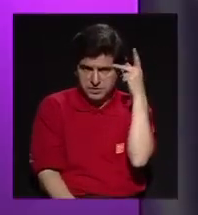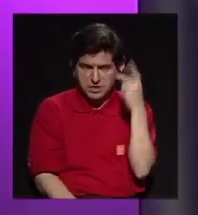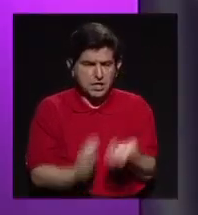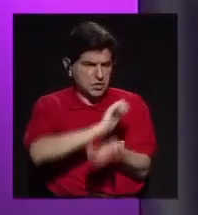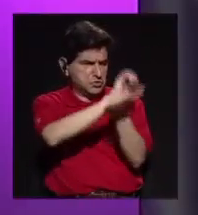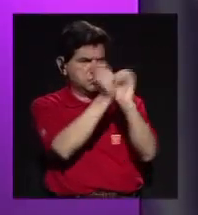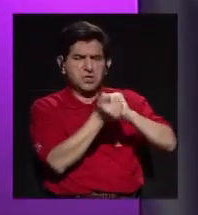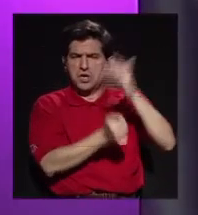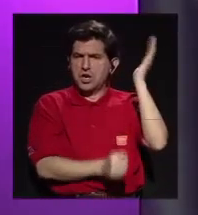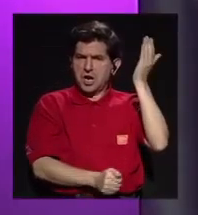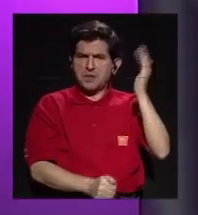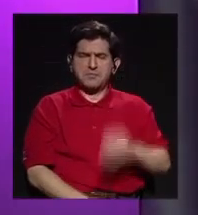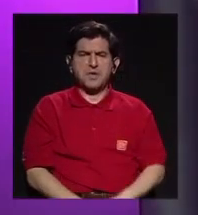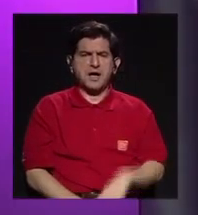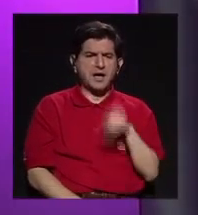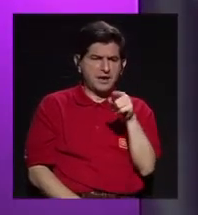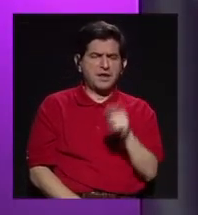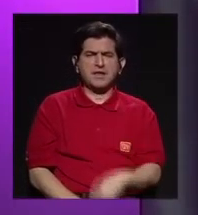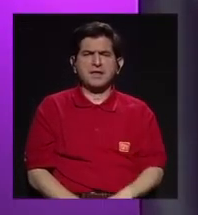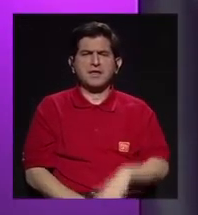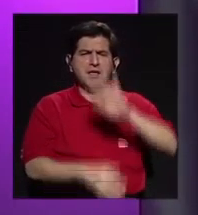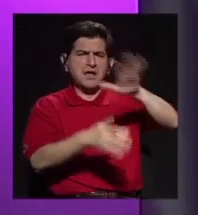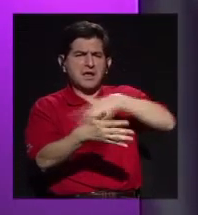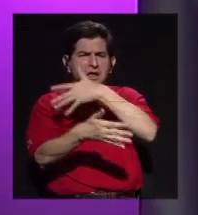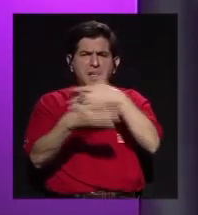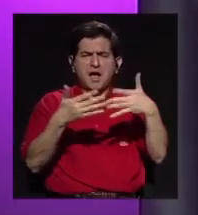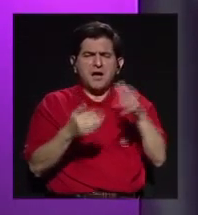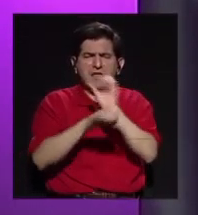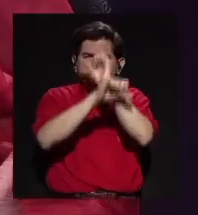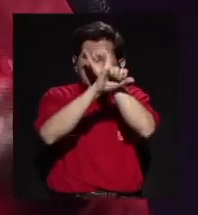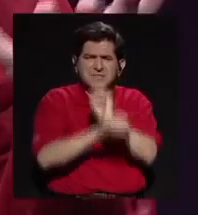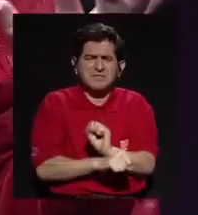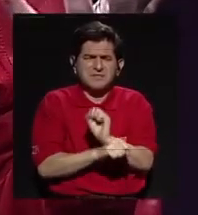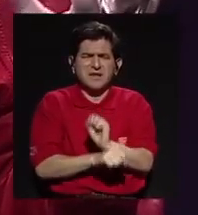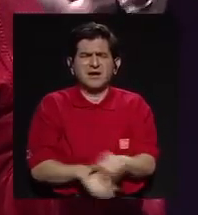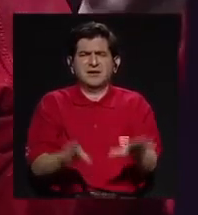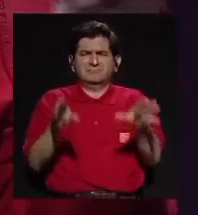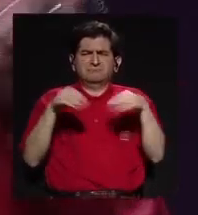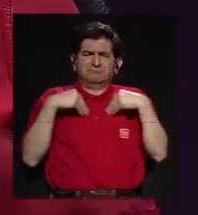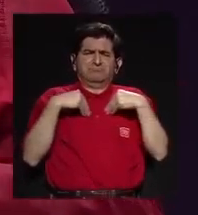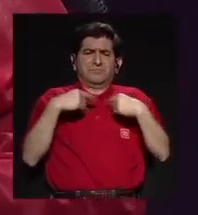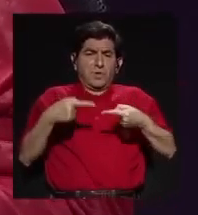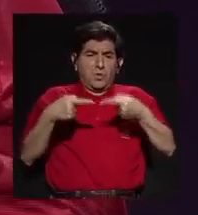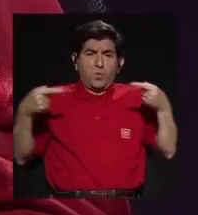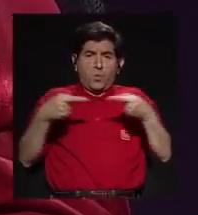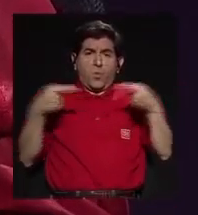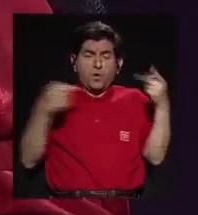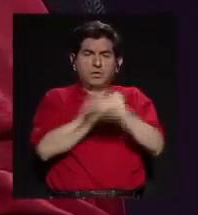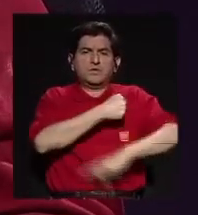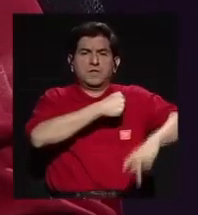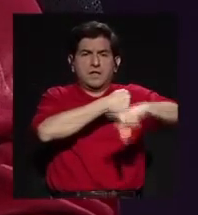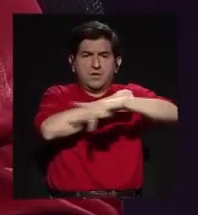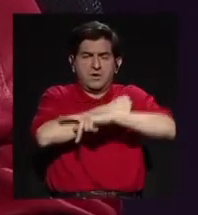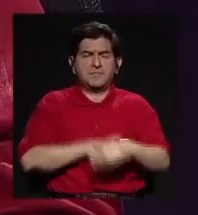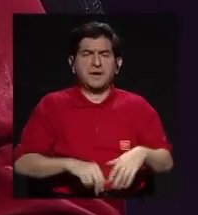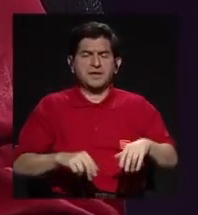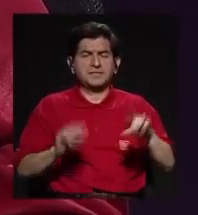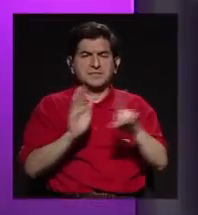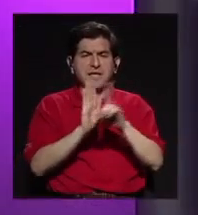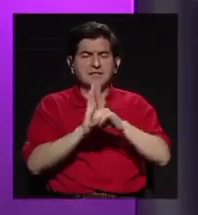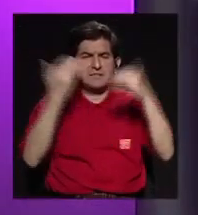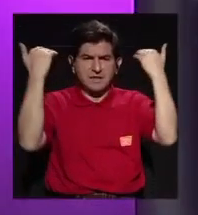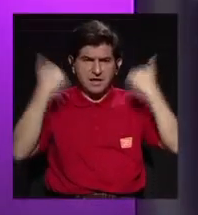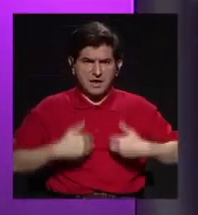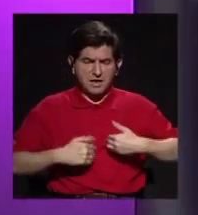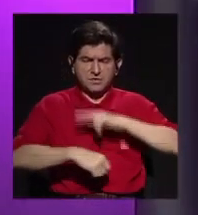cambiaron su discurso y se adhirieron a una agenda totalmente conservadora que en contra de lo que este país ha sido en materia de derechos humanos. Y que creo que